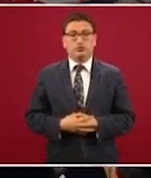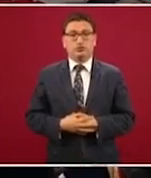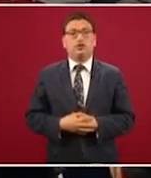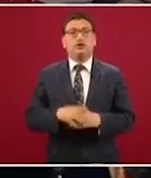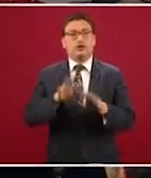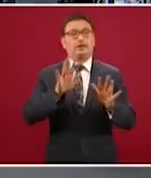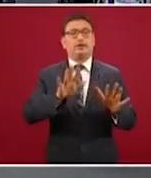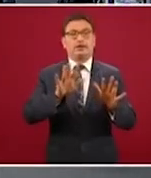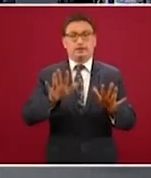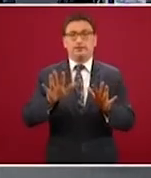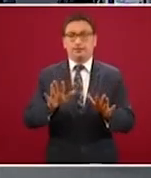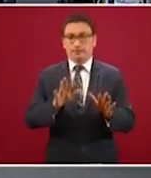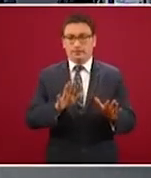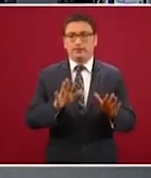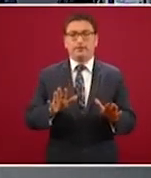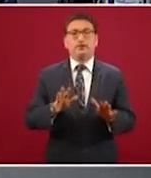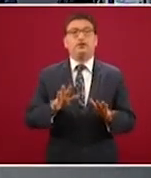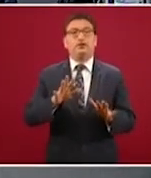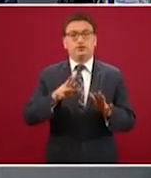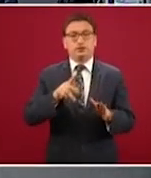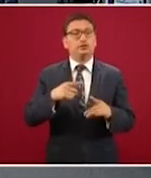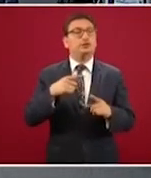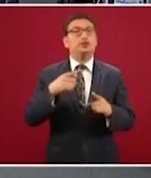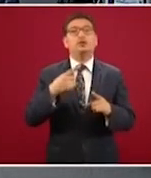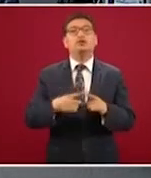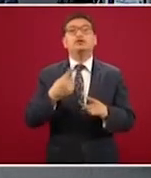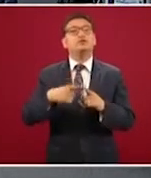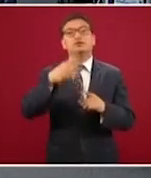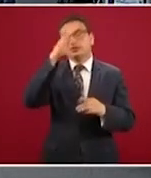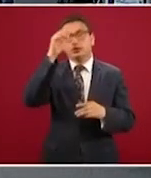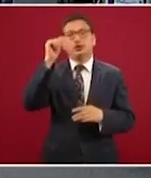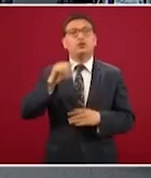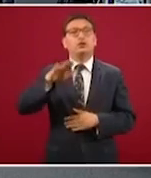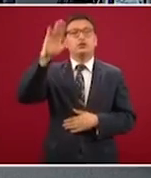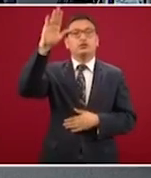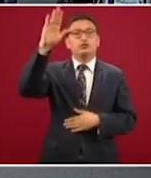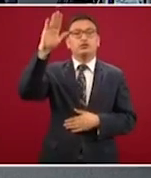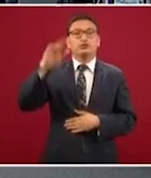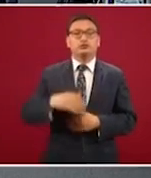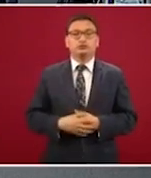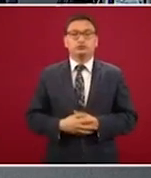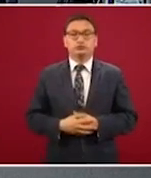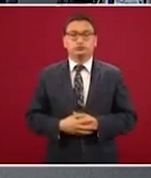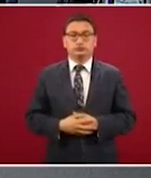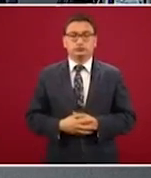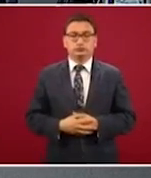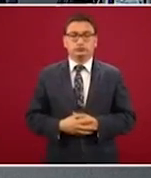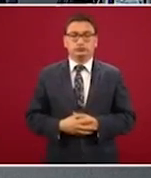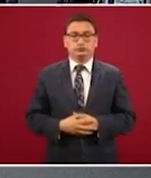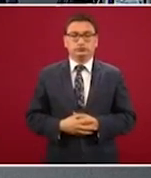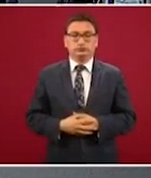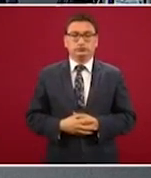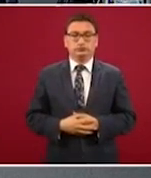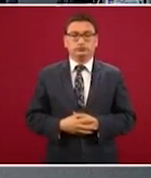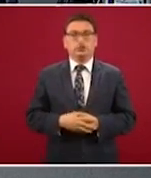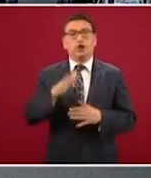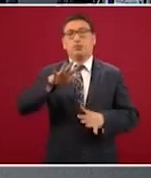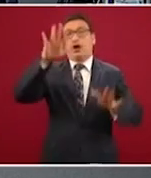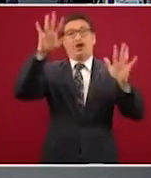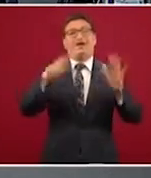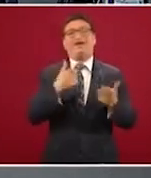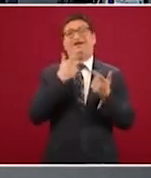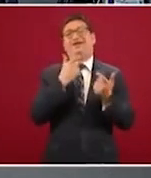A ver, que levanten la mano los que estén de acuerdo, mayoría.